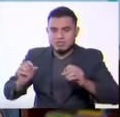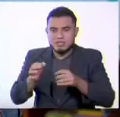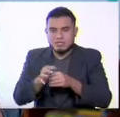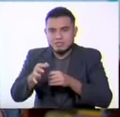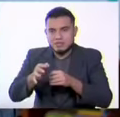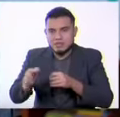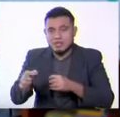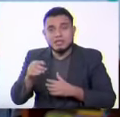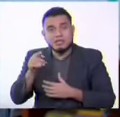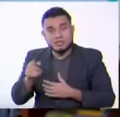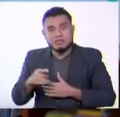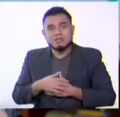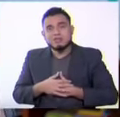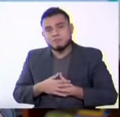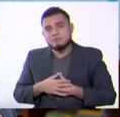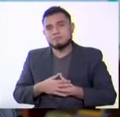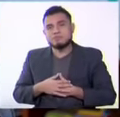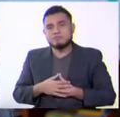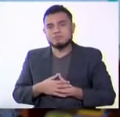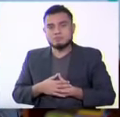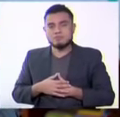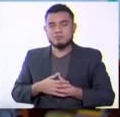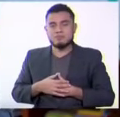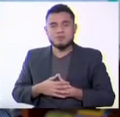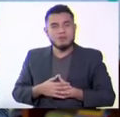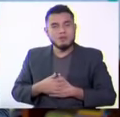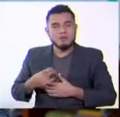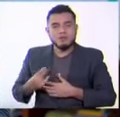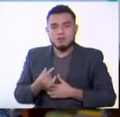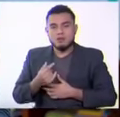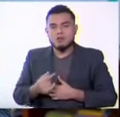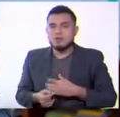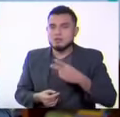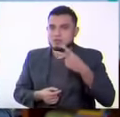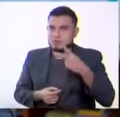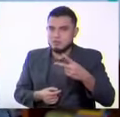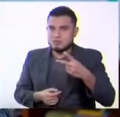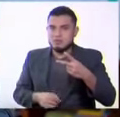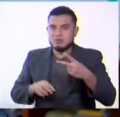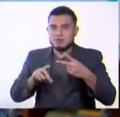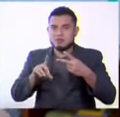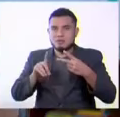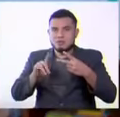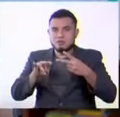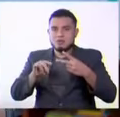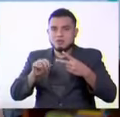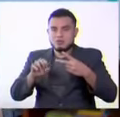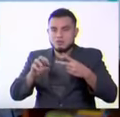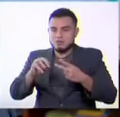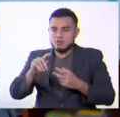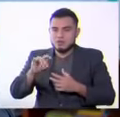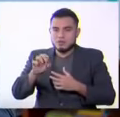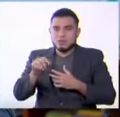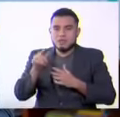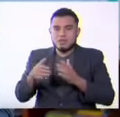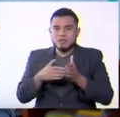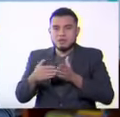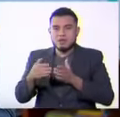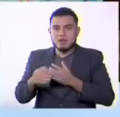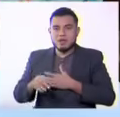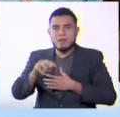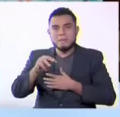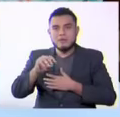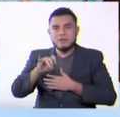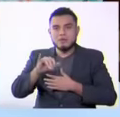Esto da parte instantáneamente a la segunda división meiótica y aquí comienza la meiosis